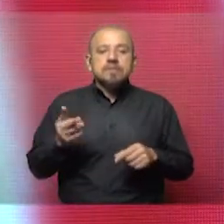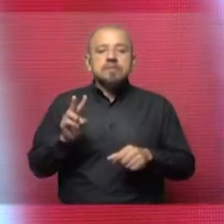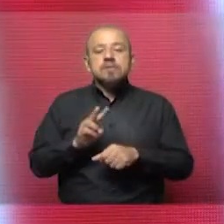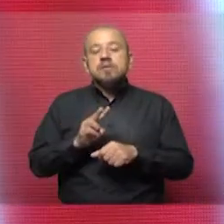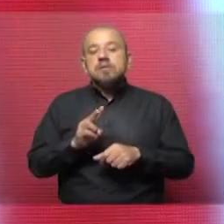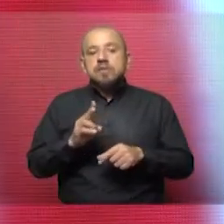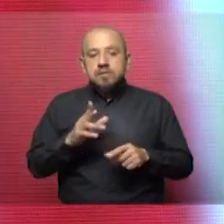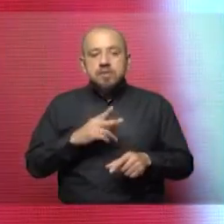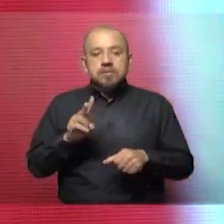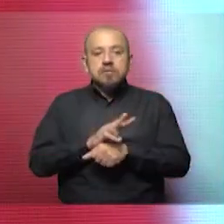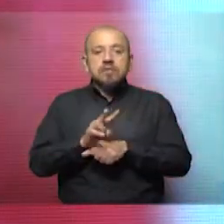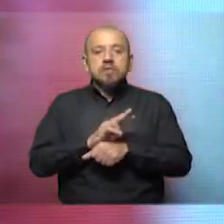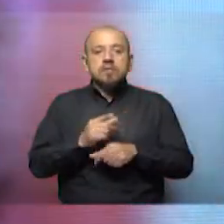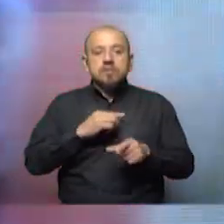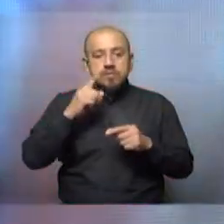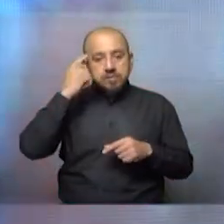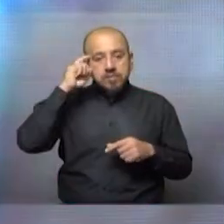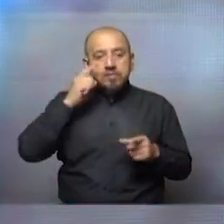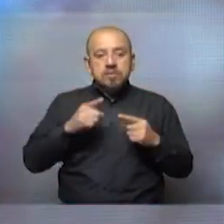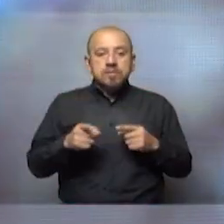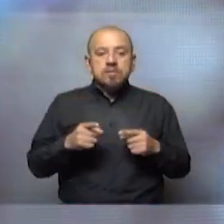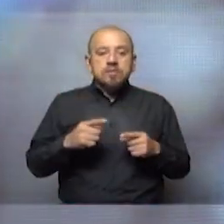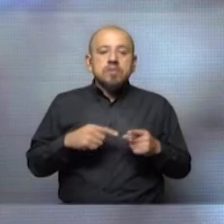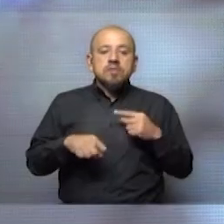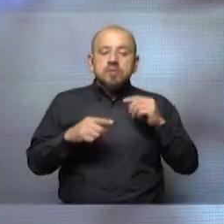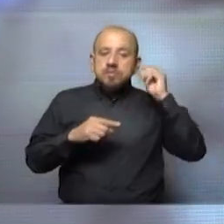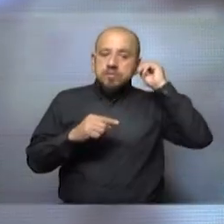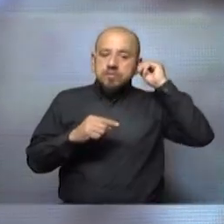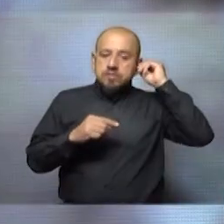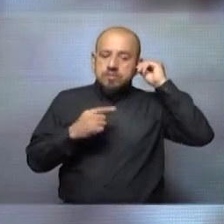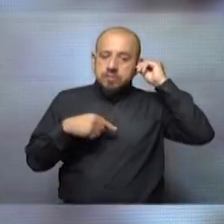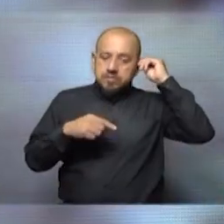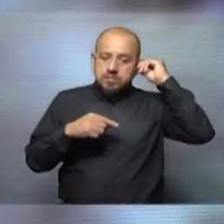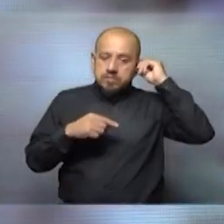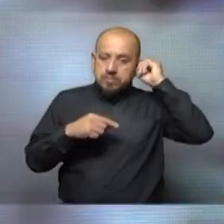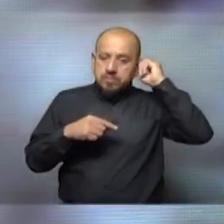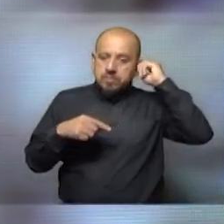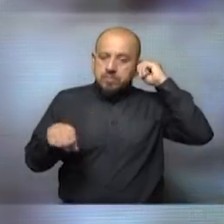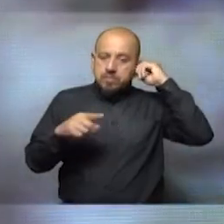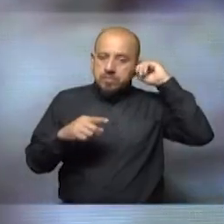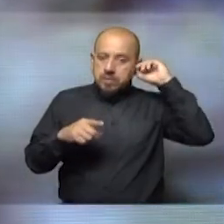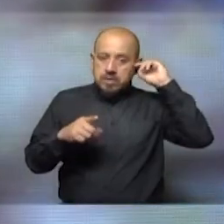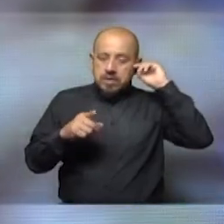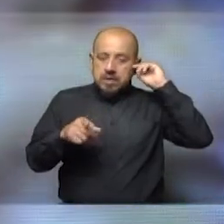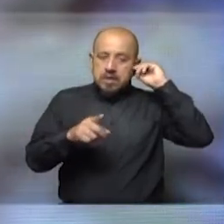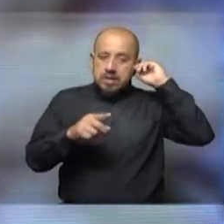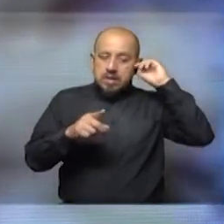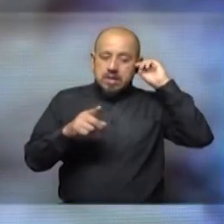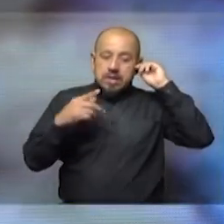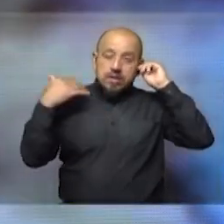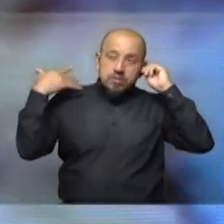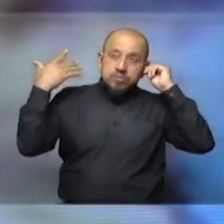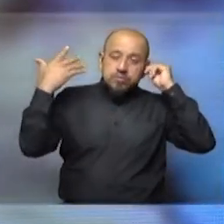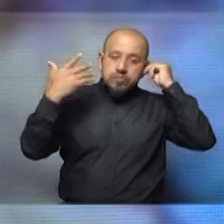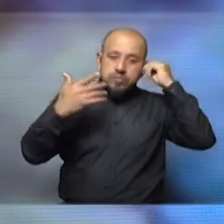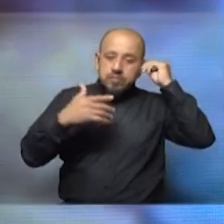no hay esta esta idea Bueno de los colectivos que se han este digamos en la última década no este feminismo no